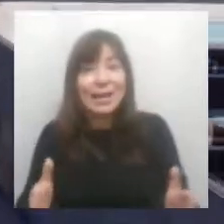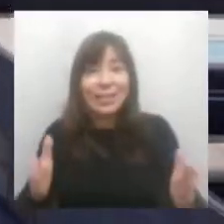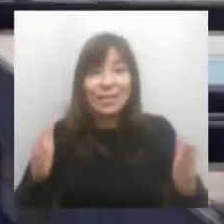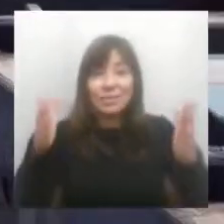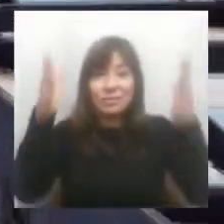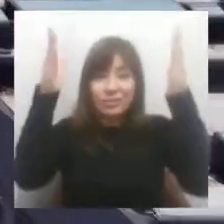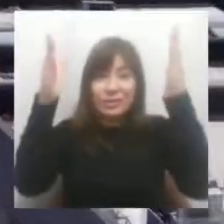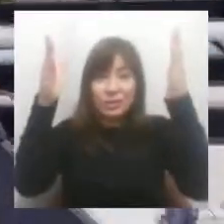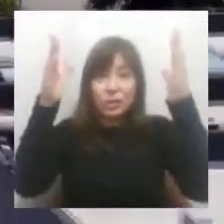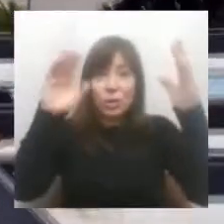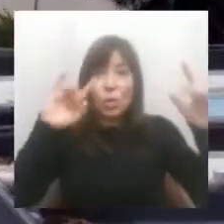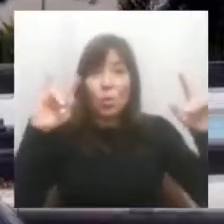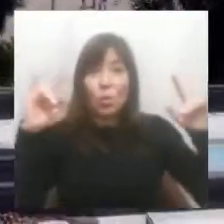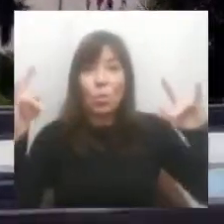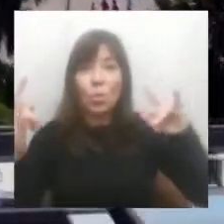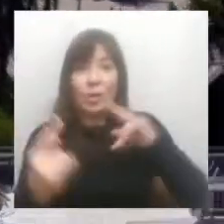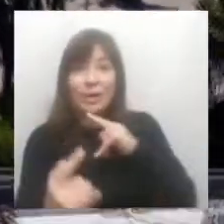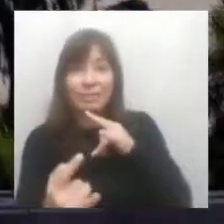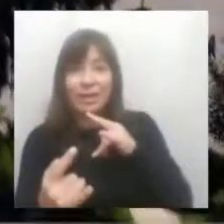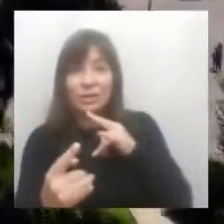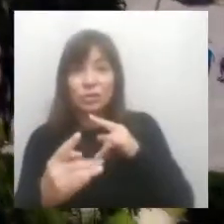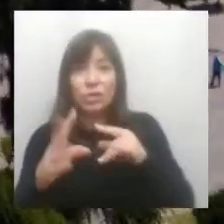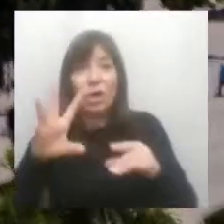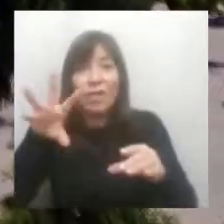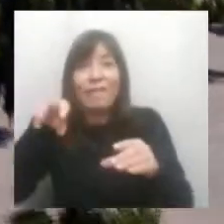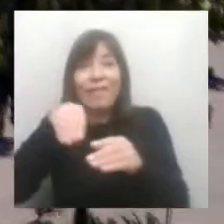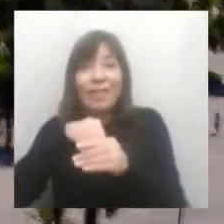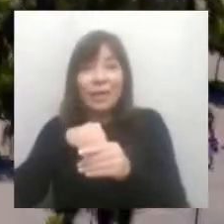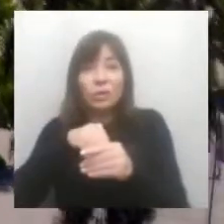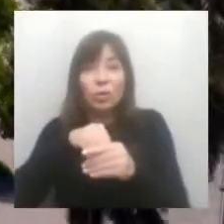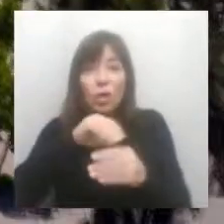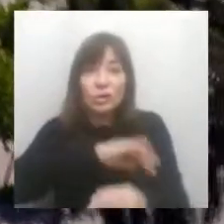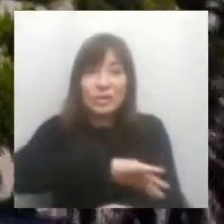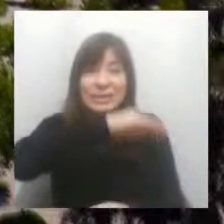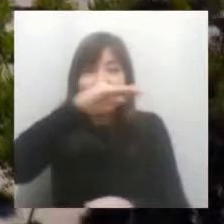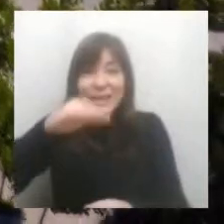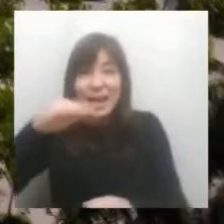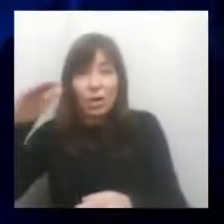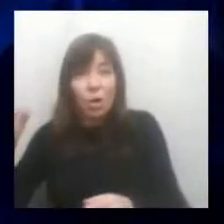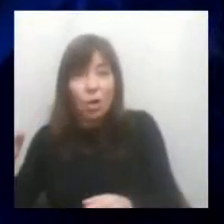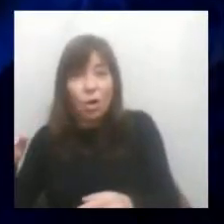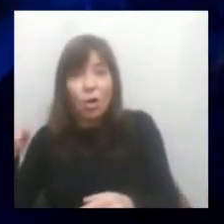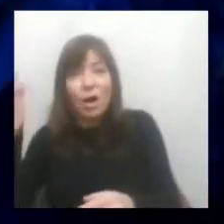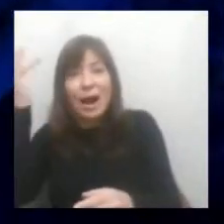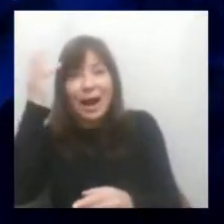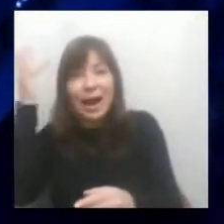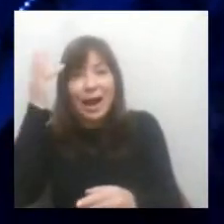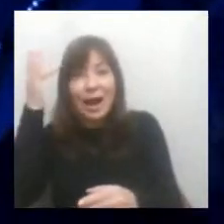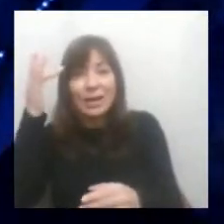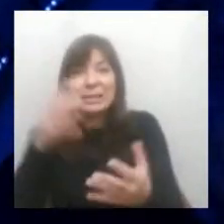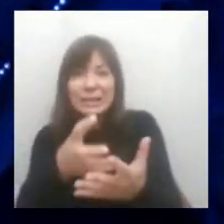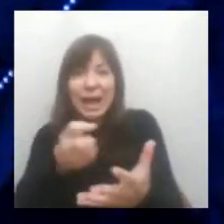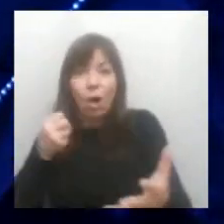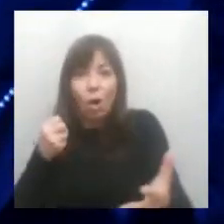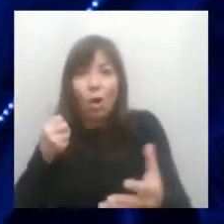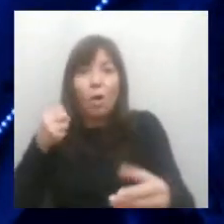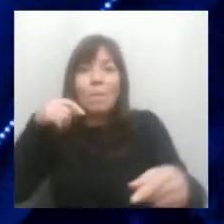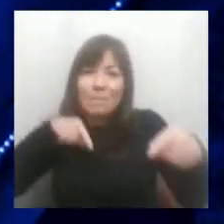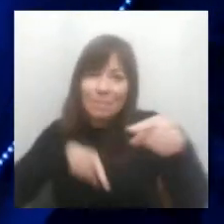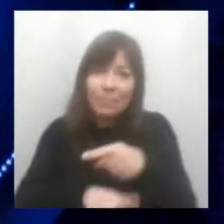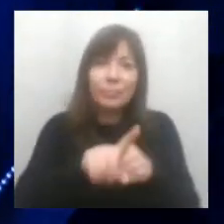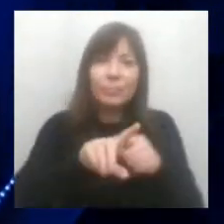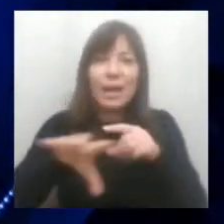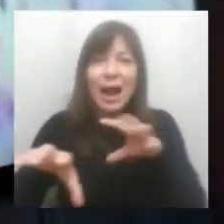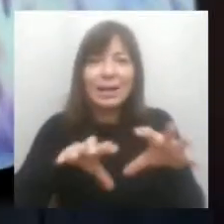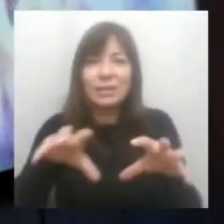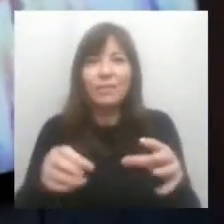el edificio que está dentro del talud tuvo que ser transformado para poder alojar esta nueva exhibición, ampliándose también la superficie expositiva